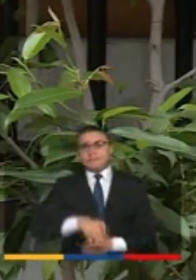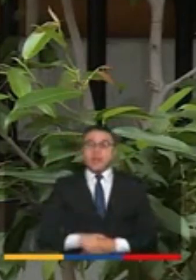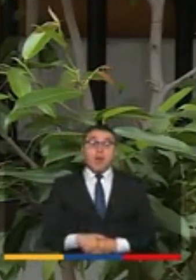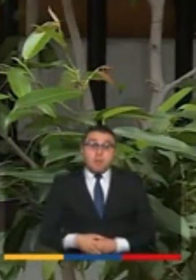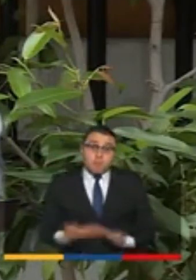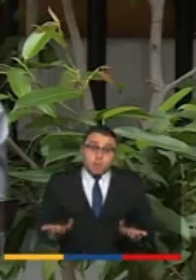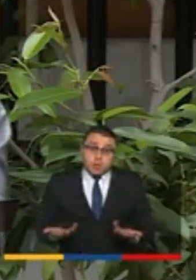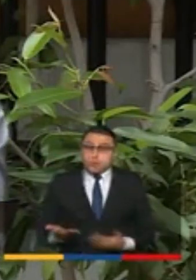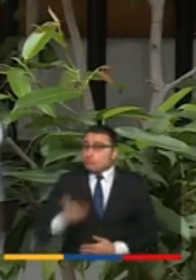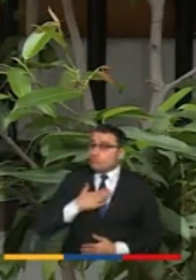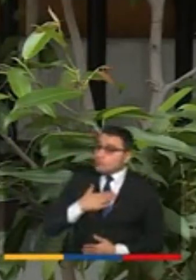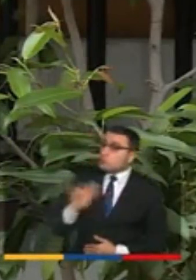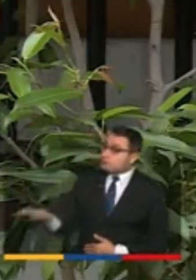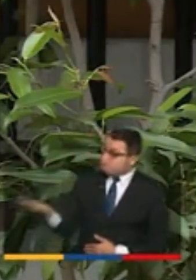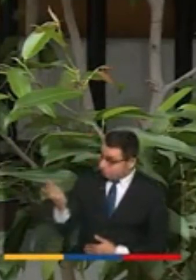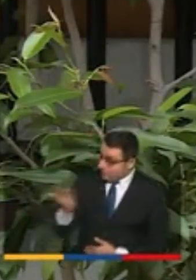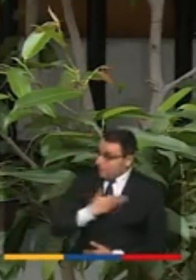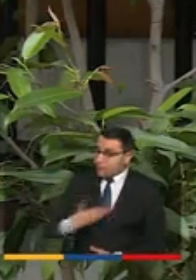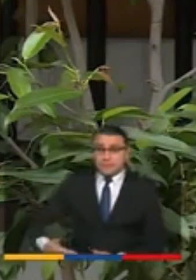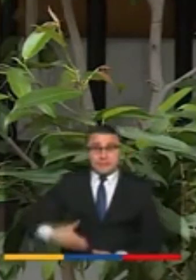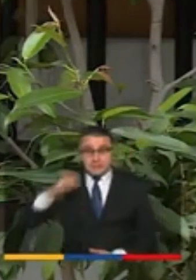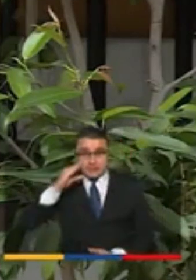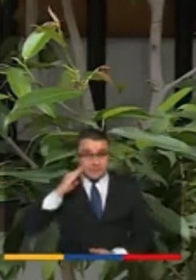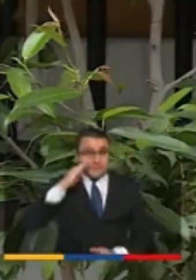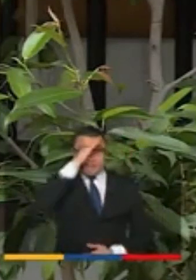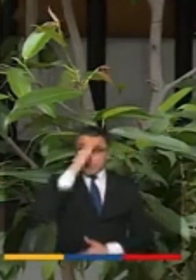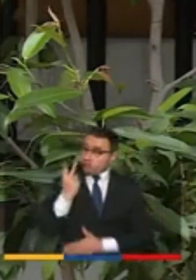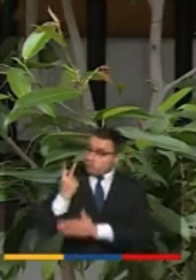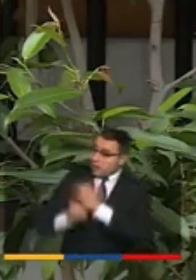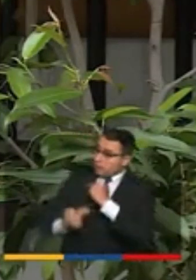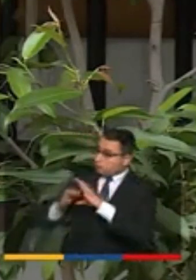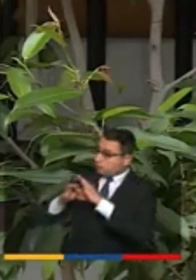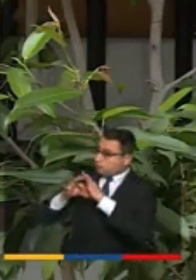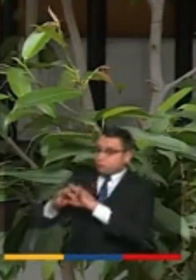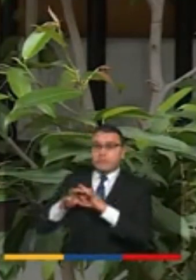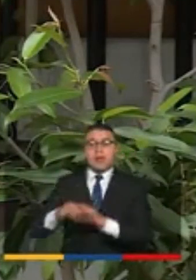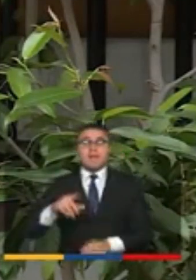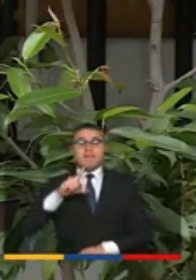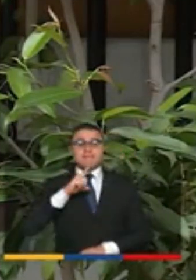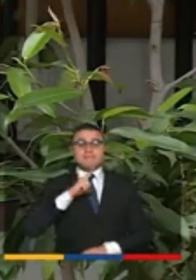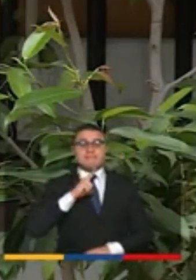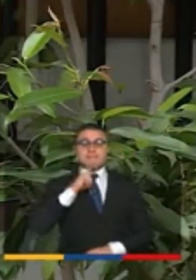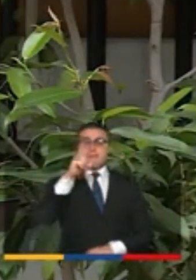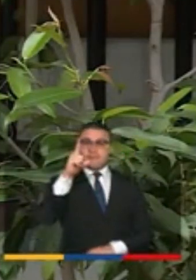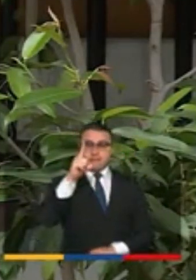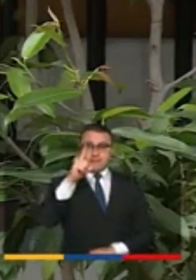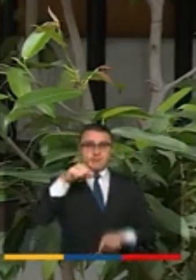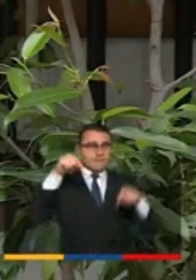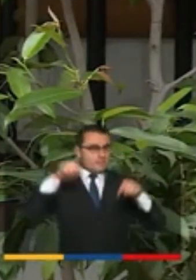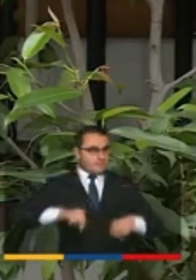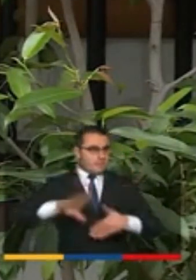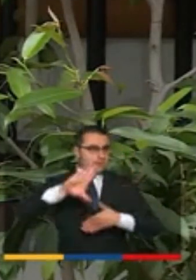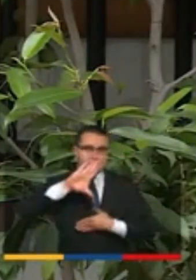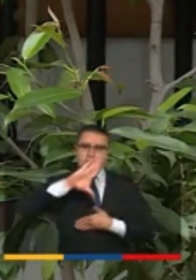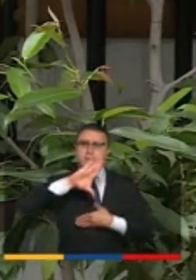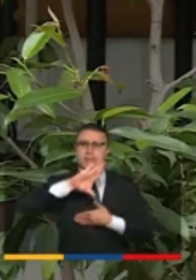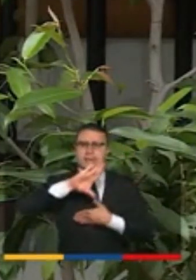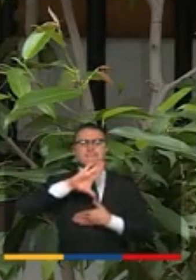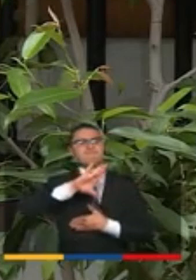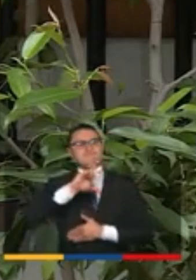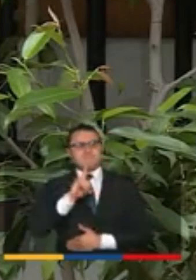presidente Petro a que en conjunto lideremos en nuestra América